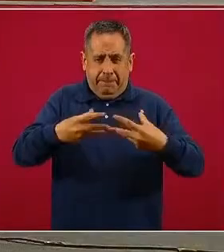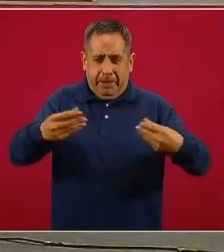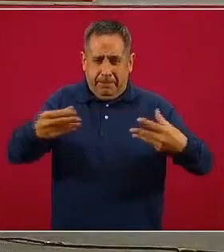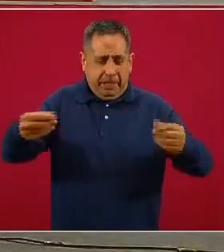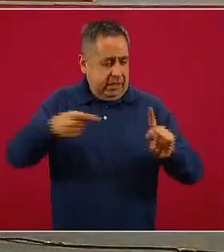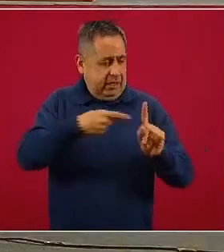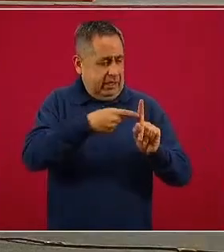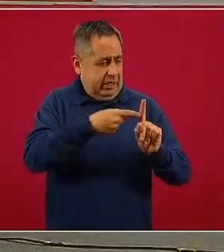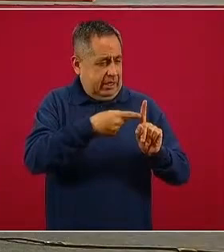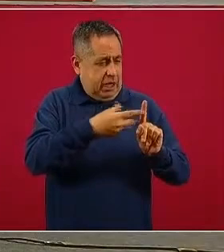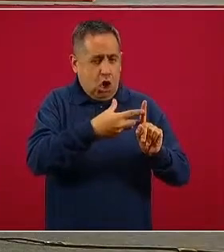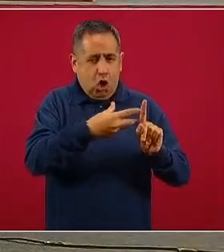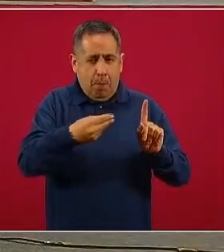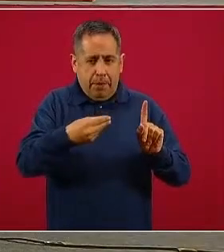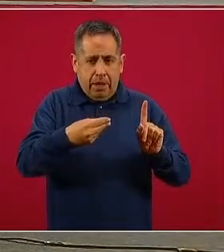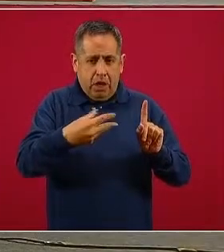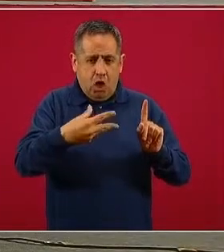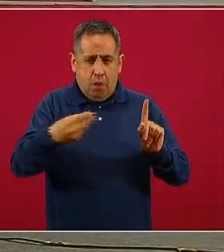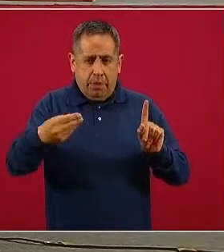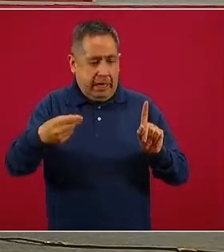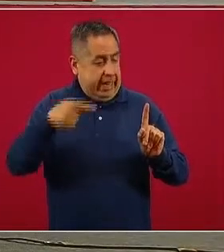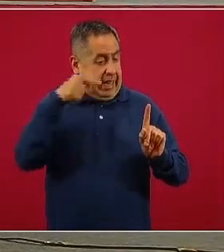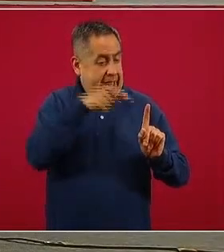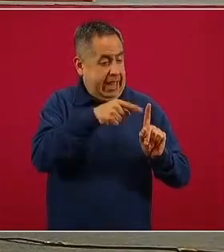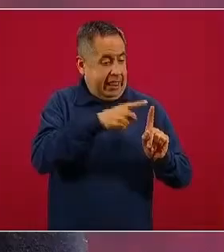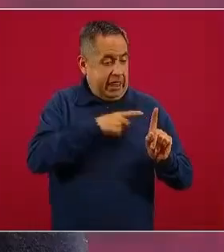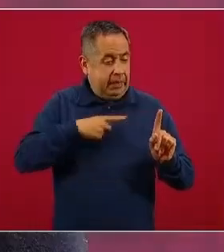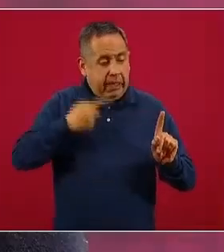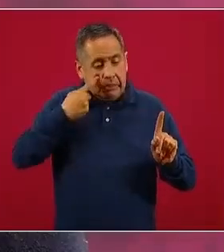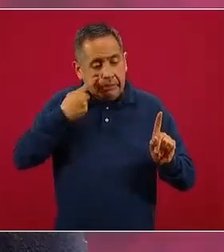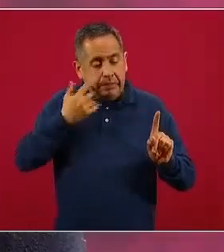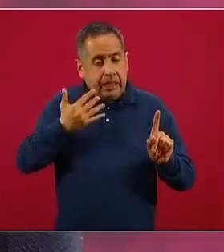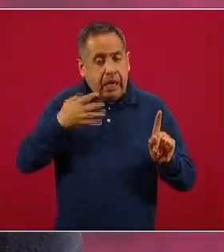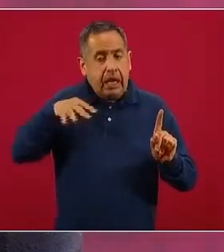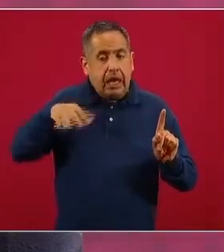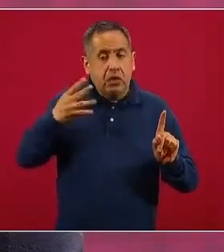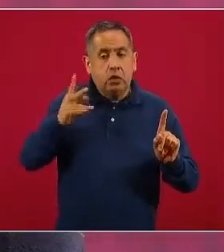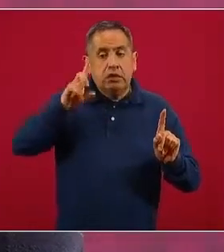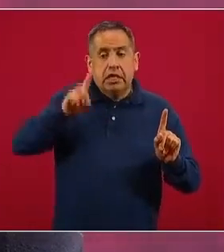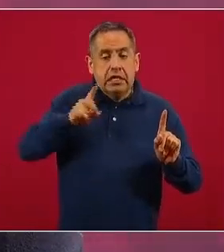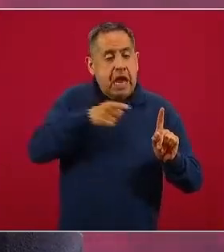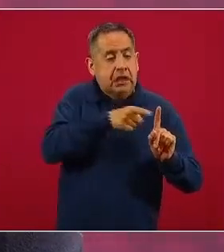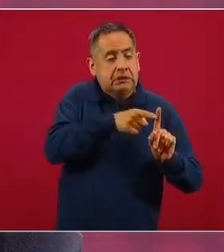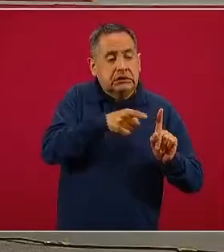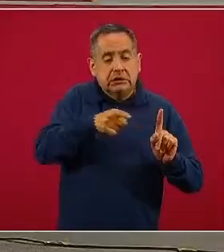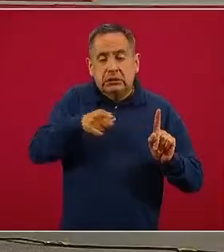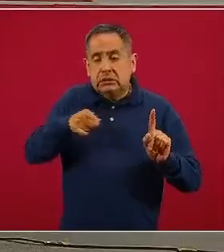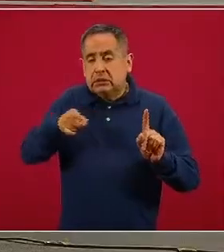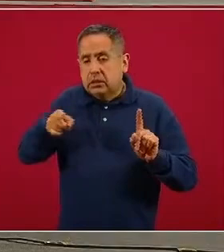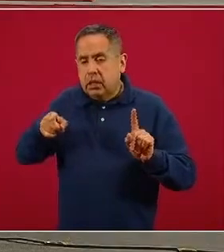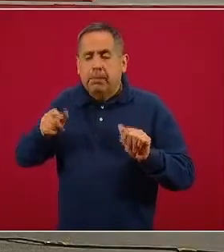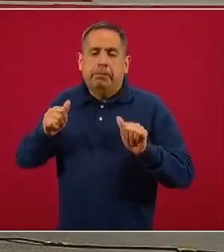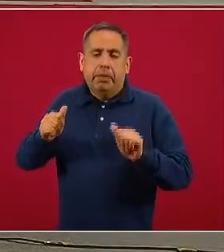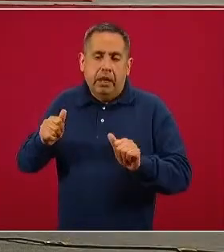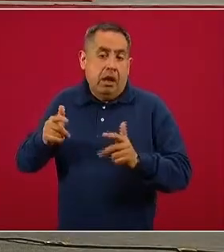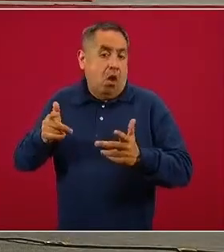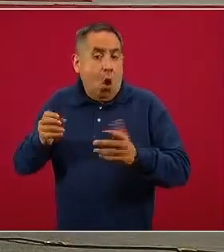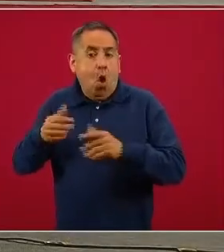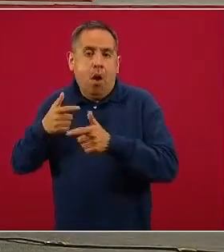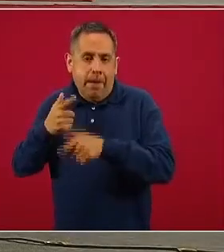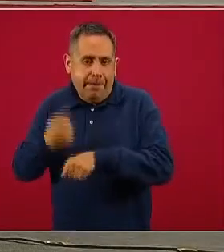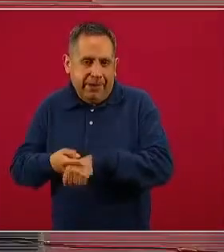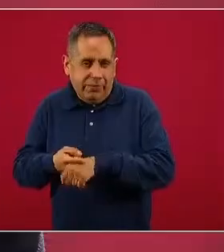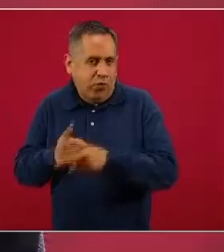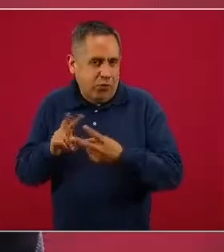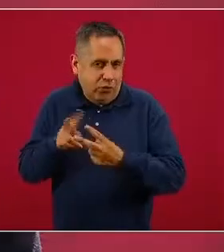esos periodos en su momento de incubación. El otro criterio que tiene que ver con el lugar y con